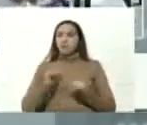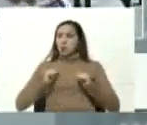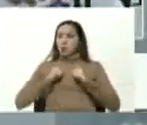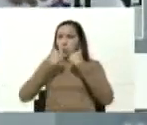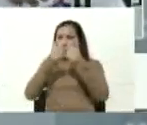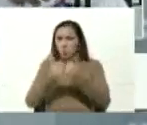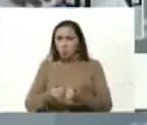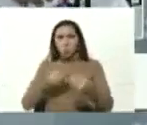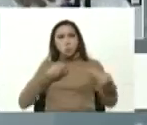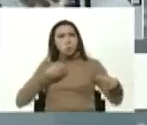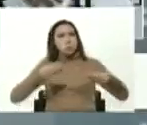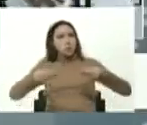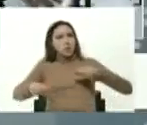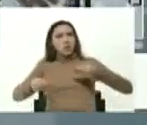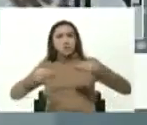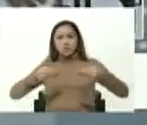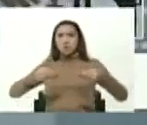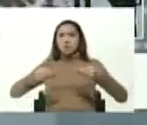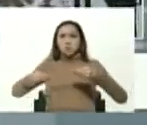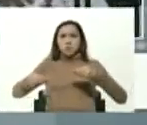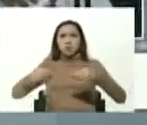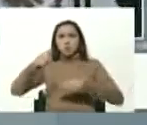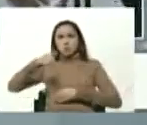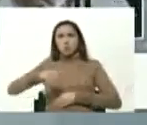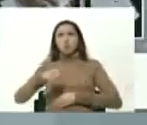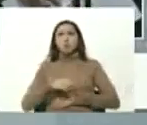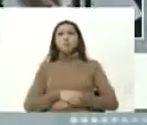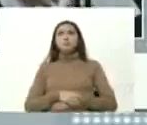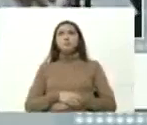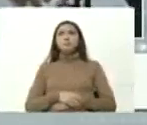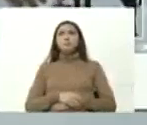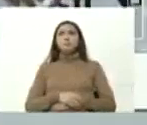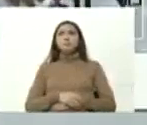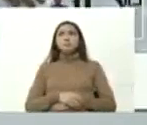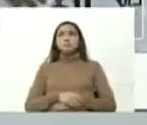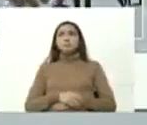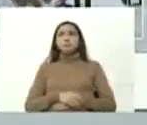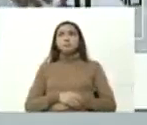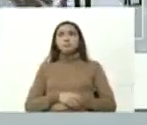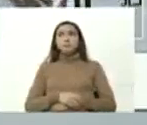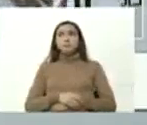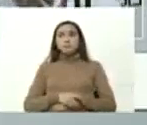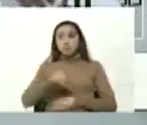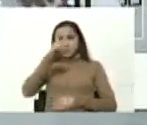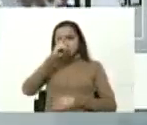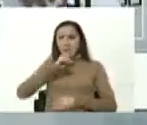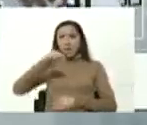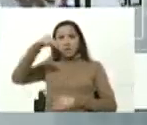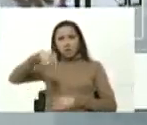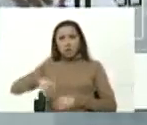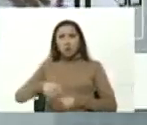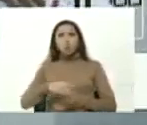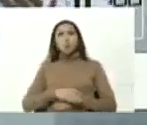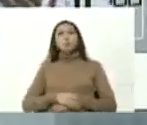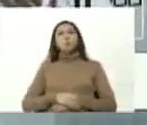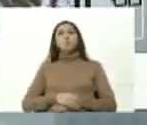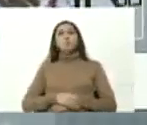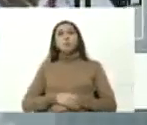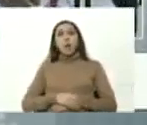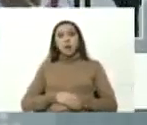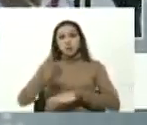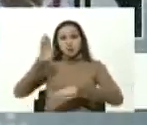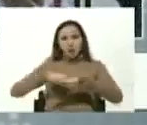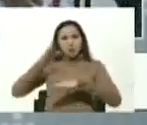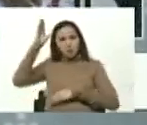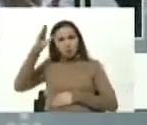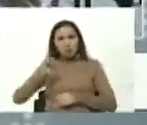una flexibilización por lo que resta de este año 2021, llamado a la conciencia. Entonces